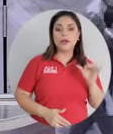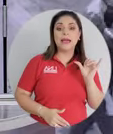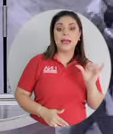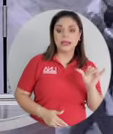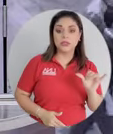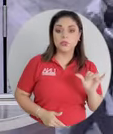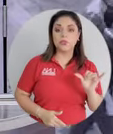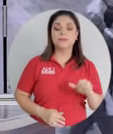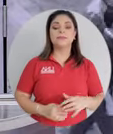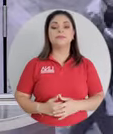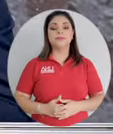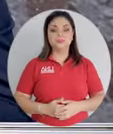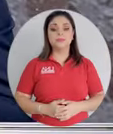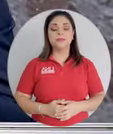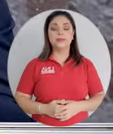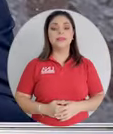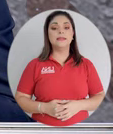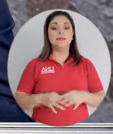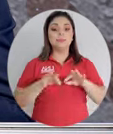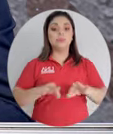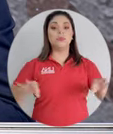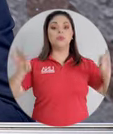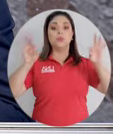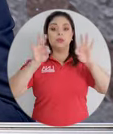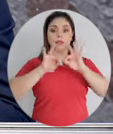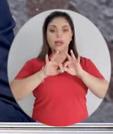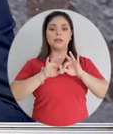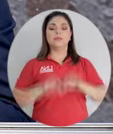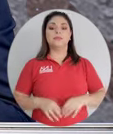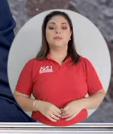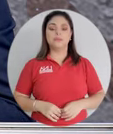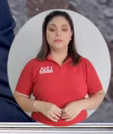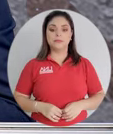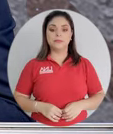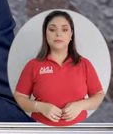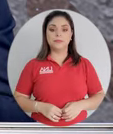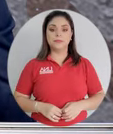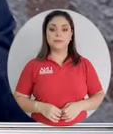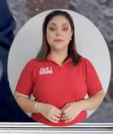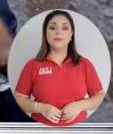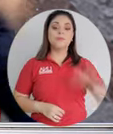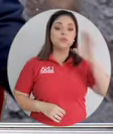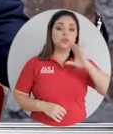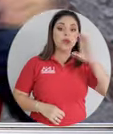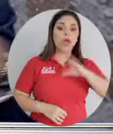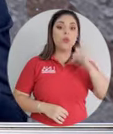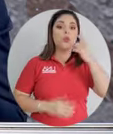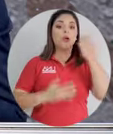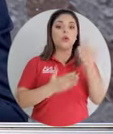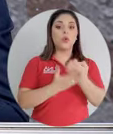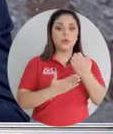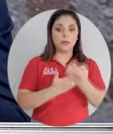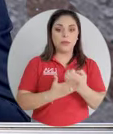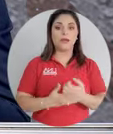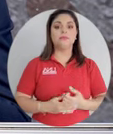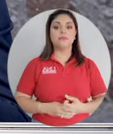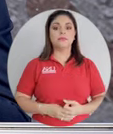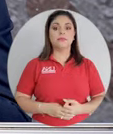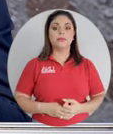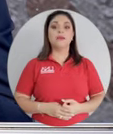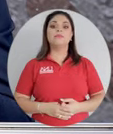hay una coincidencia, también un consenso de que es muy importante pasar hacia una